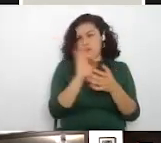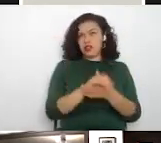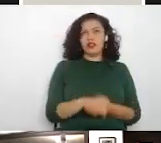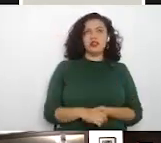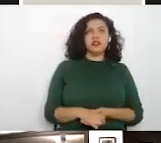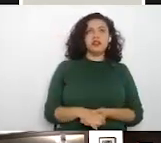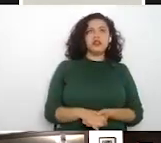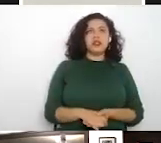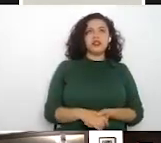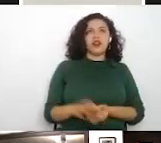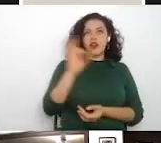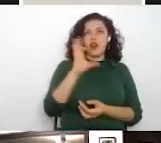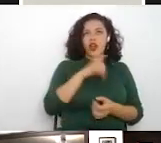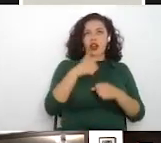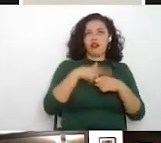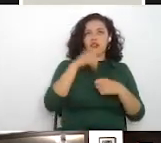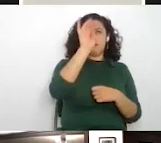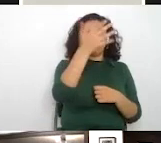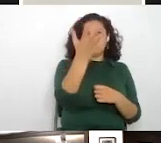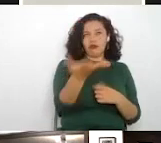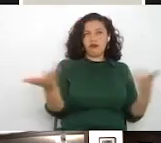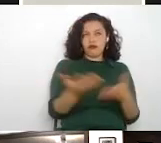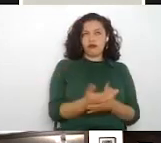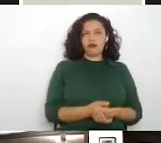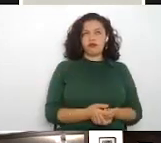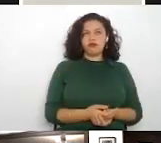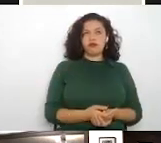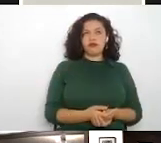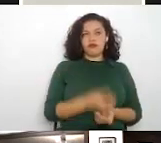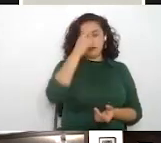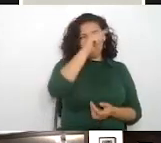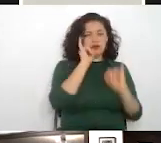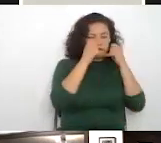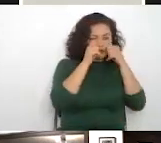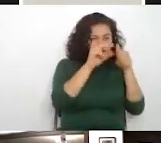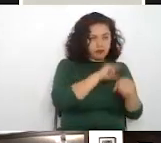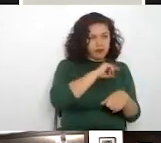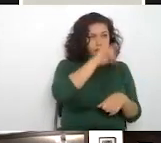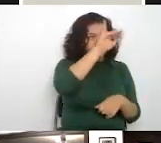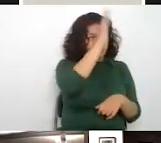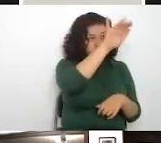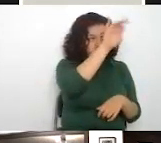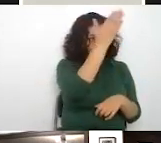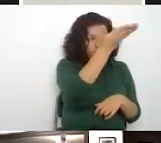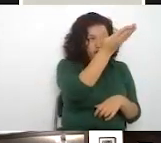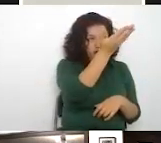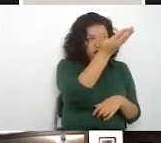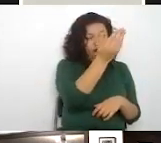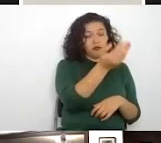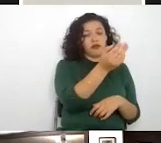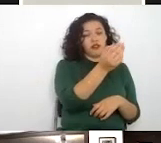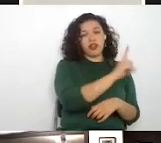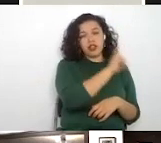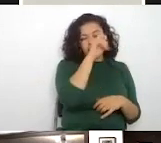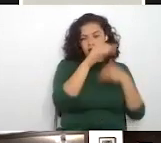una solicitud de algo, no se me ocurre de qué, a la Junta de Asistencia Privada, ¿sí? Entonces, es más, en este mismo proceso